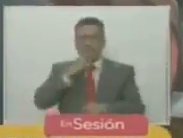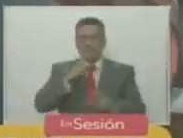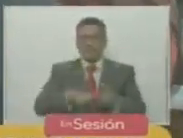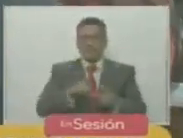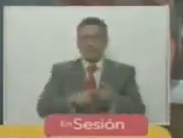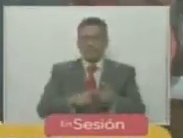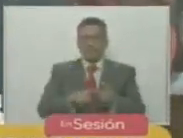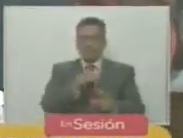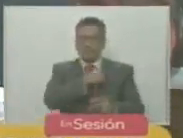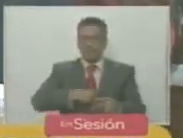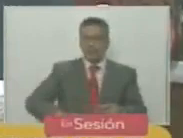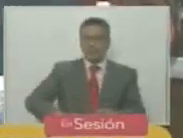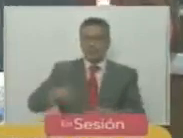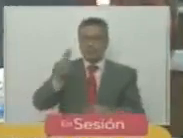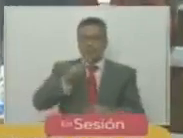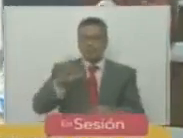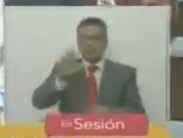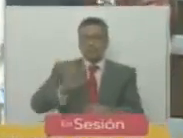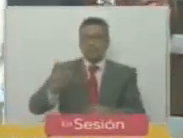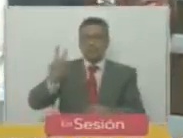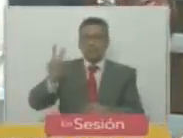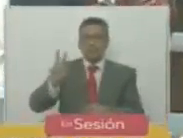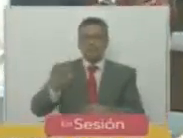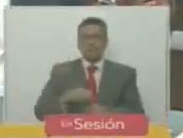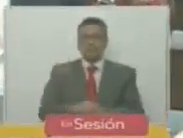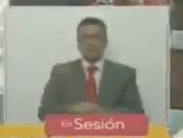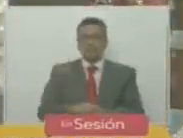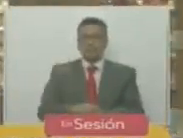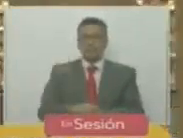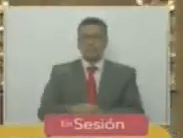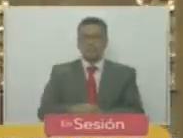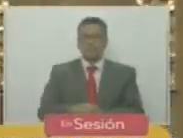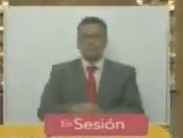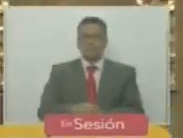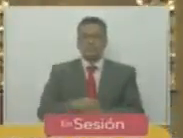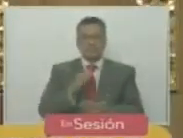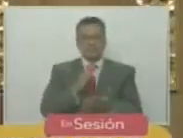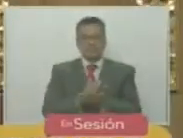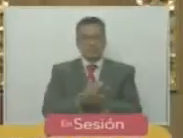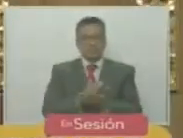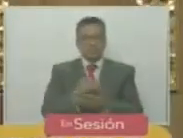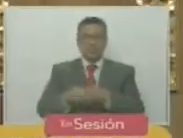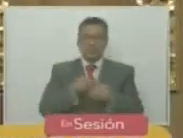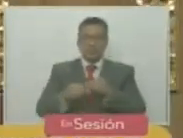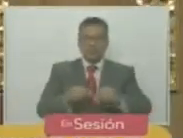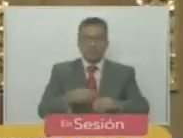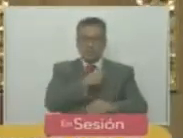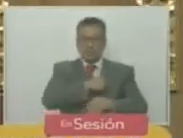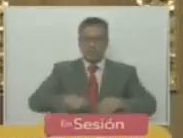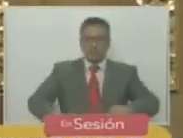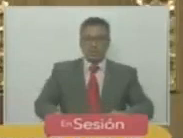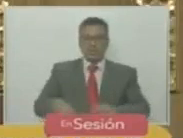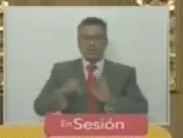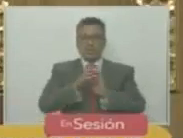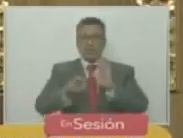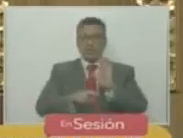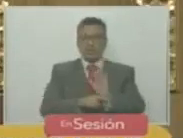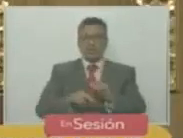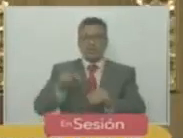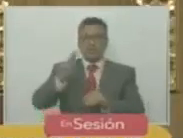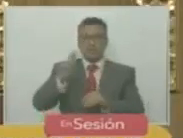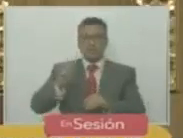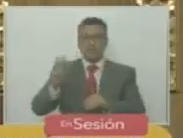y presidente de la República Bolivariana de Venezuela, que siendo presidente constitucional de la